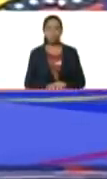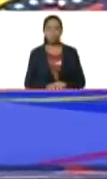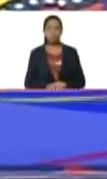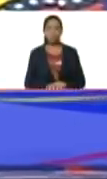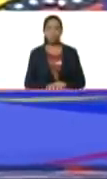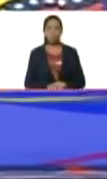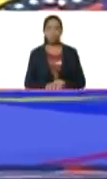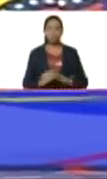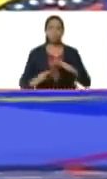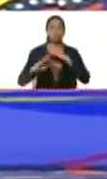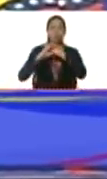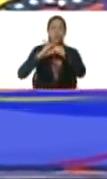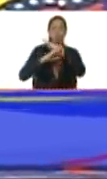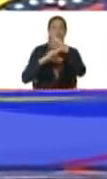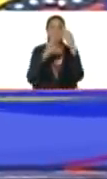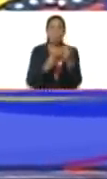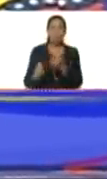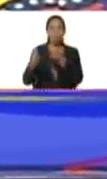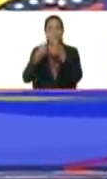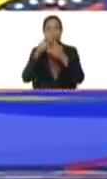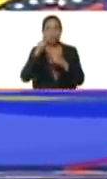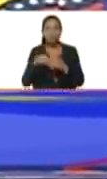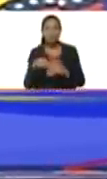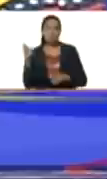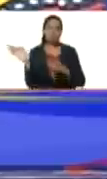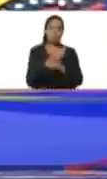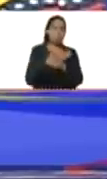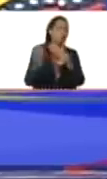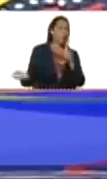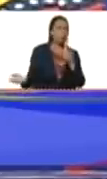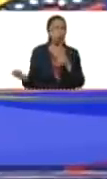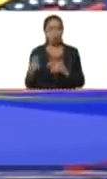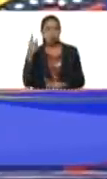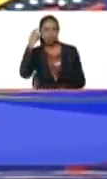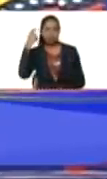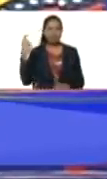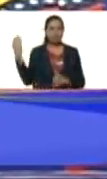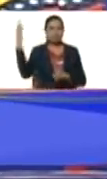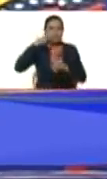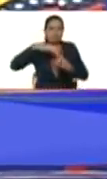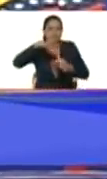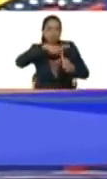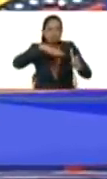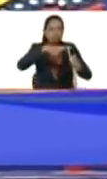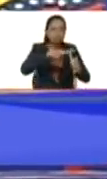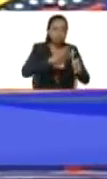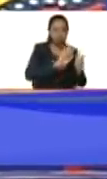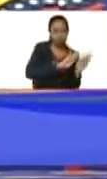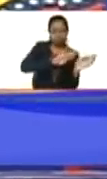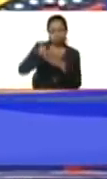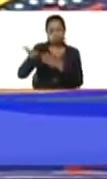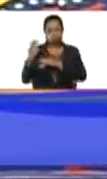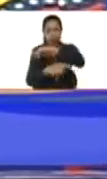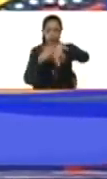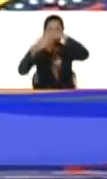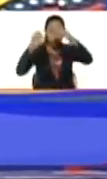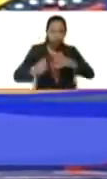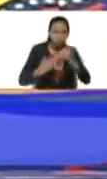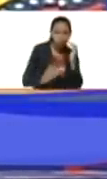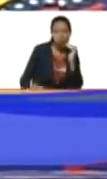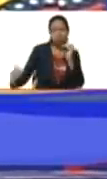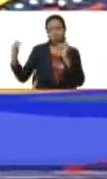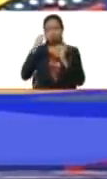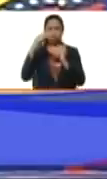Con bloqueo económico, con sabotaje permanente, con guerra psicológica. La revolución sigue siendo